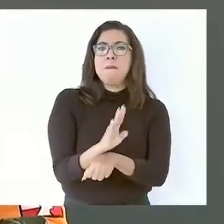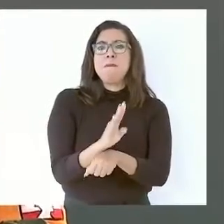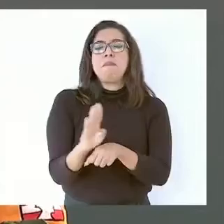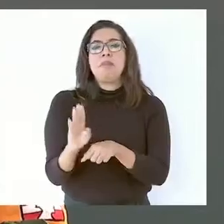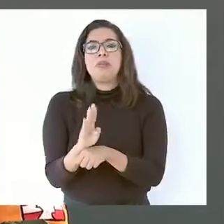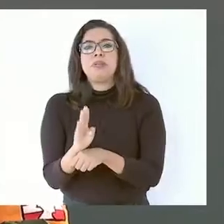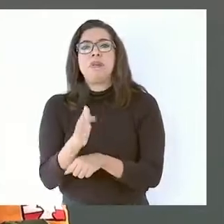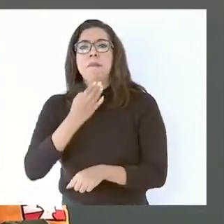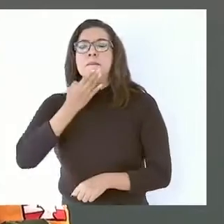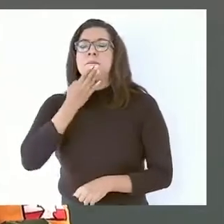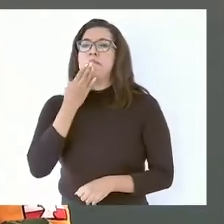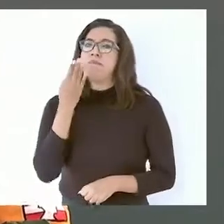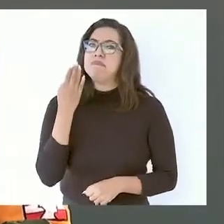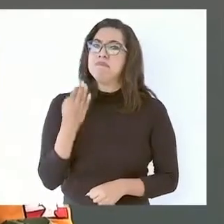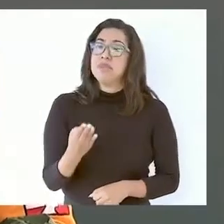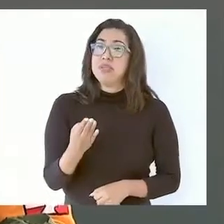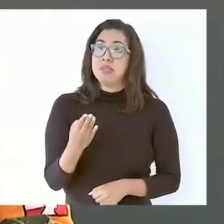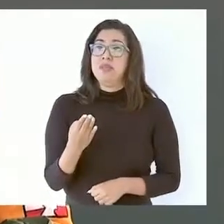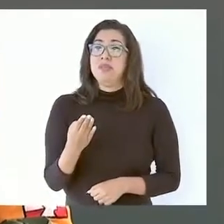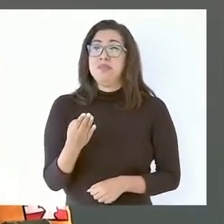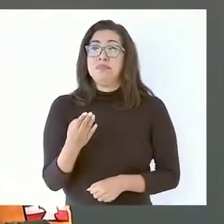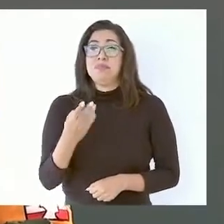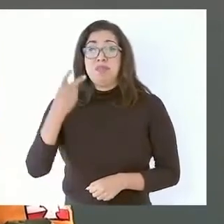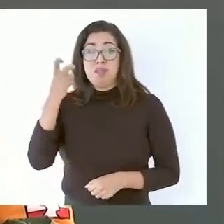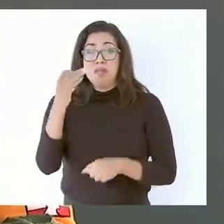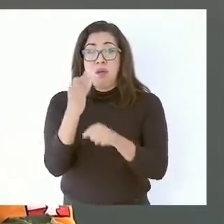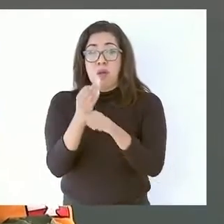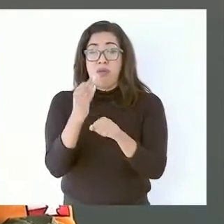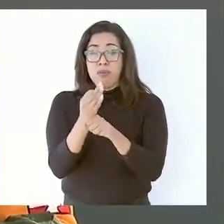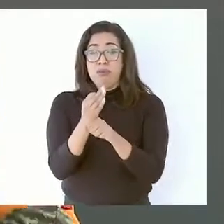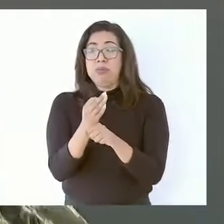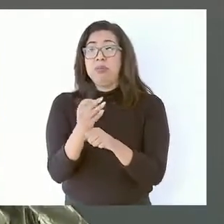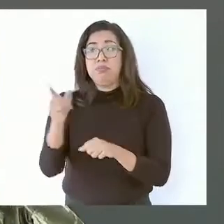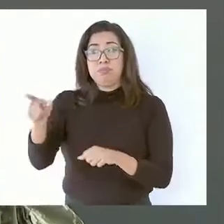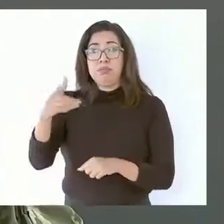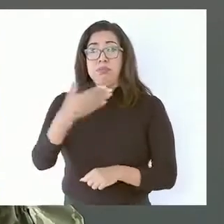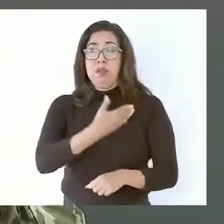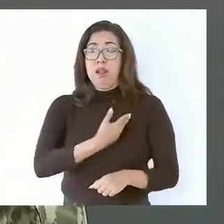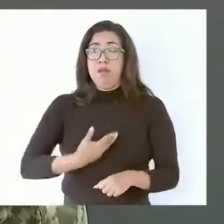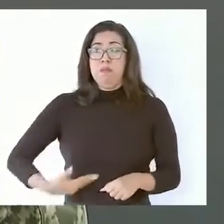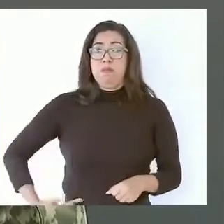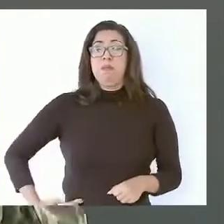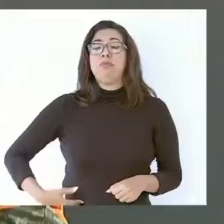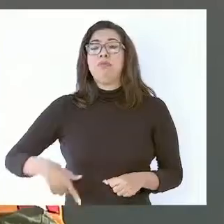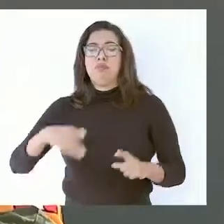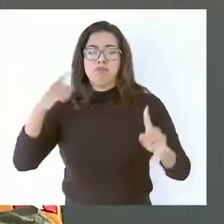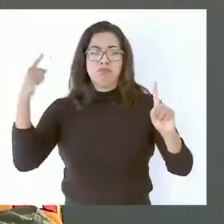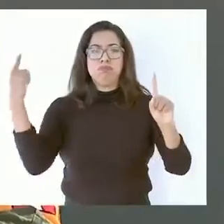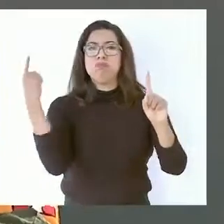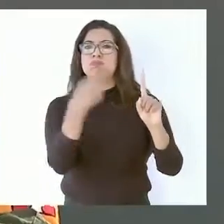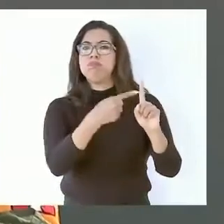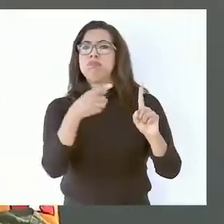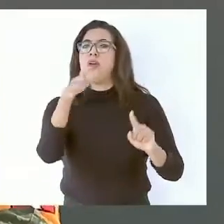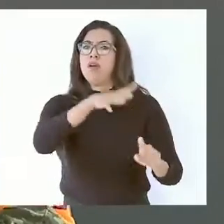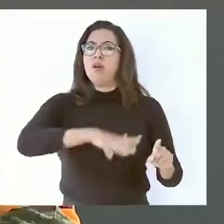son objetivos prioritarios de la actual administración, contemplados en el Plan Nacional de Desarrollo